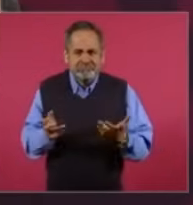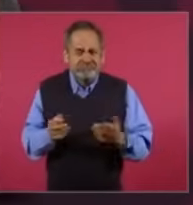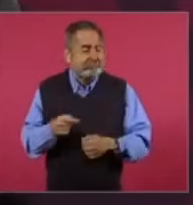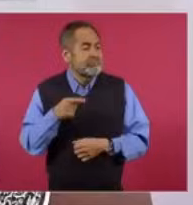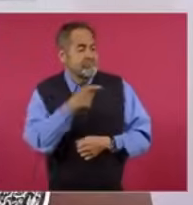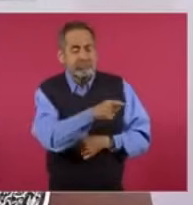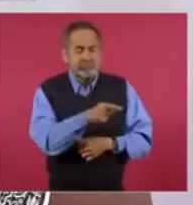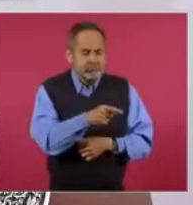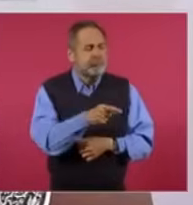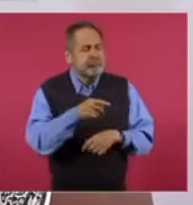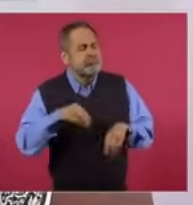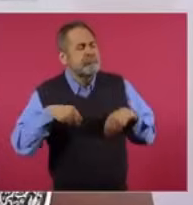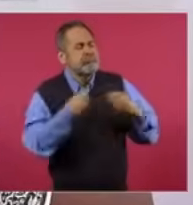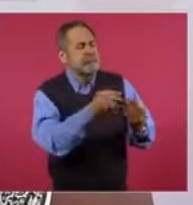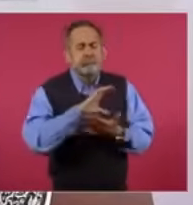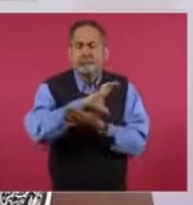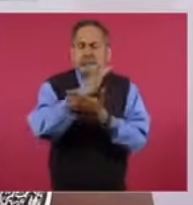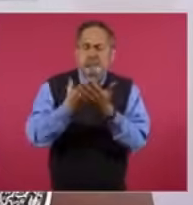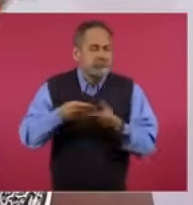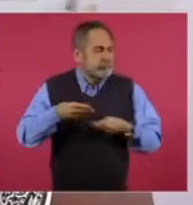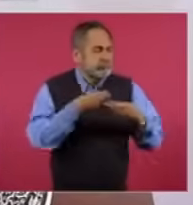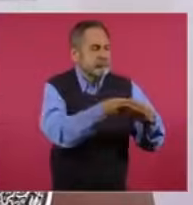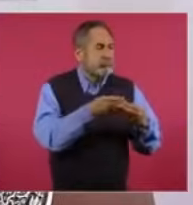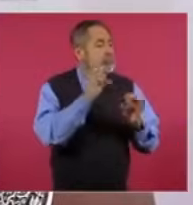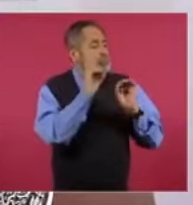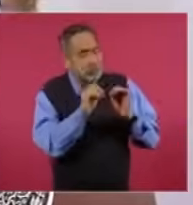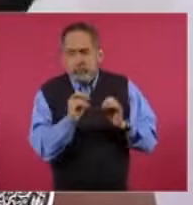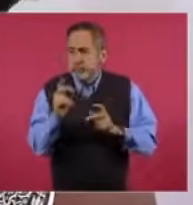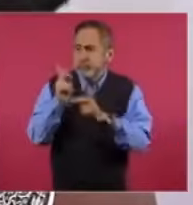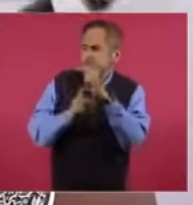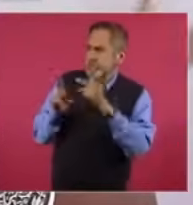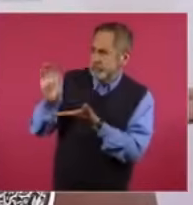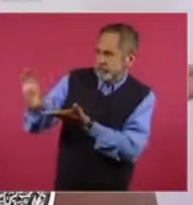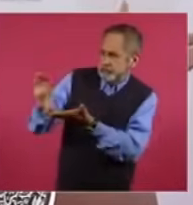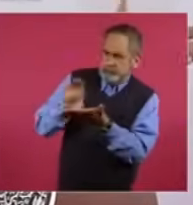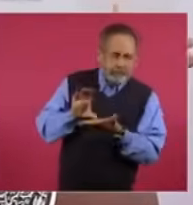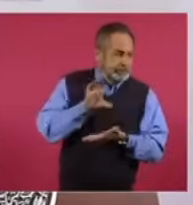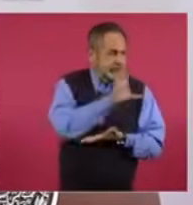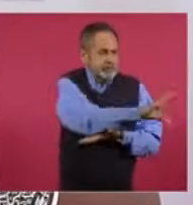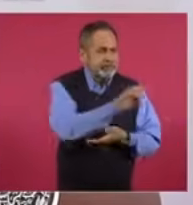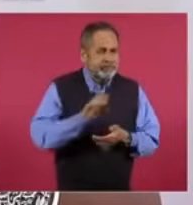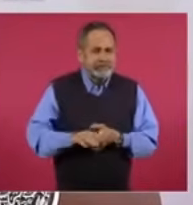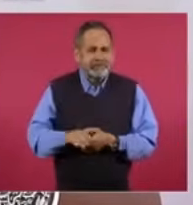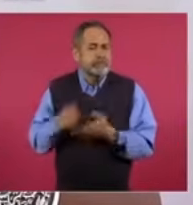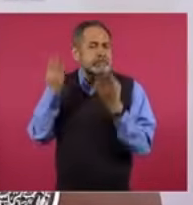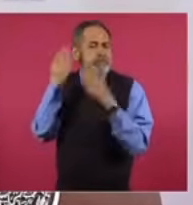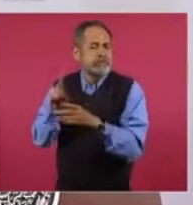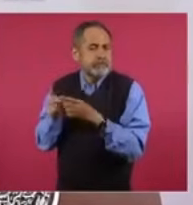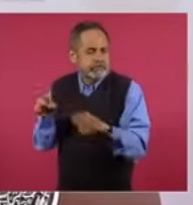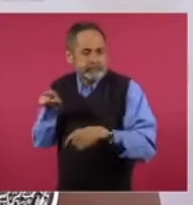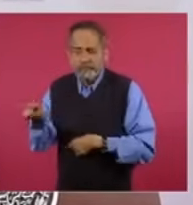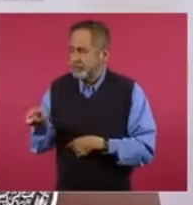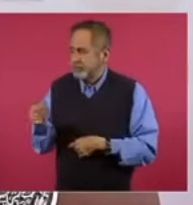les daban contratos, créditos de la banca de desarrollo.